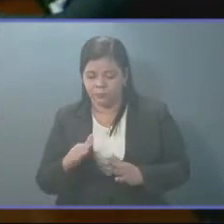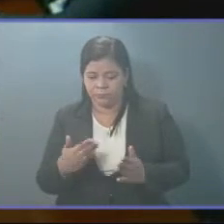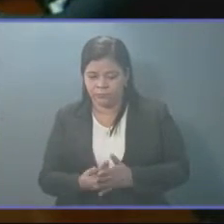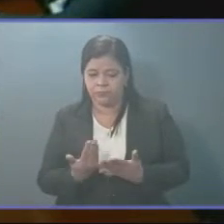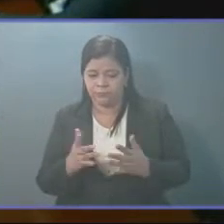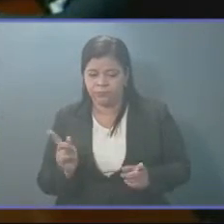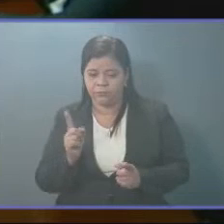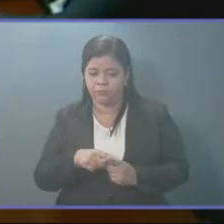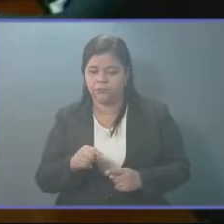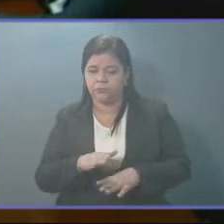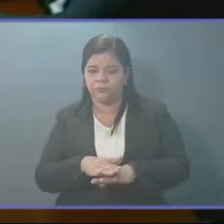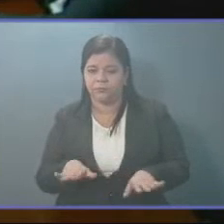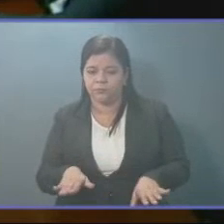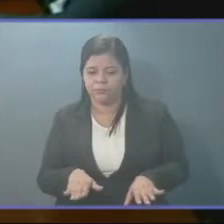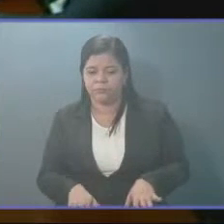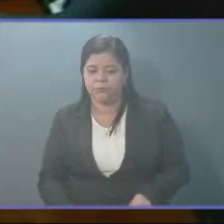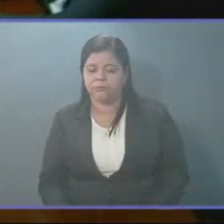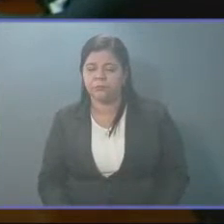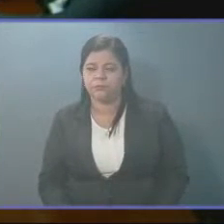se finalice